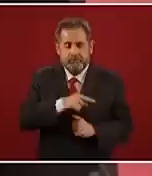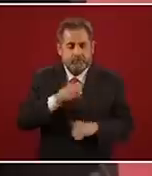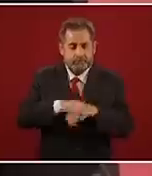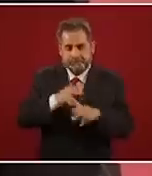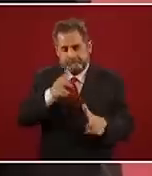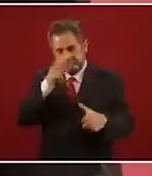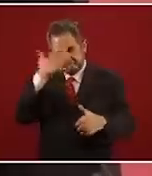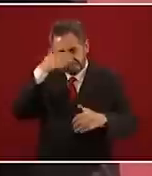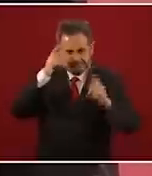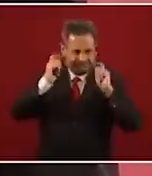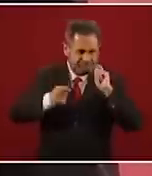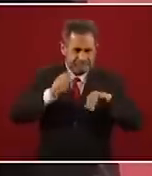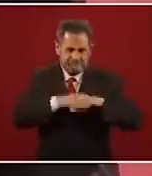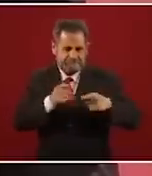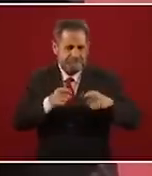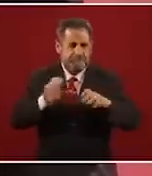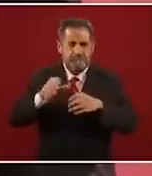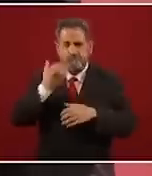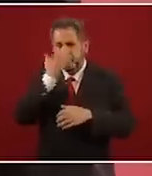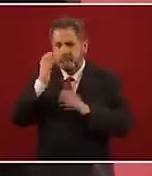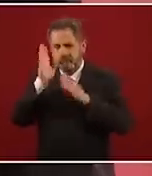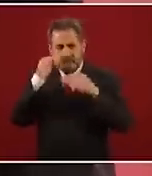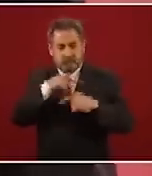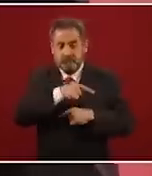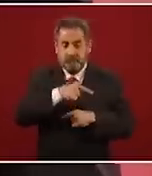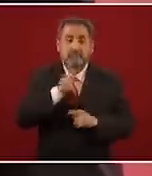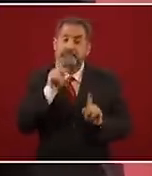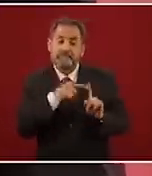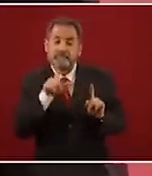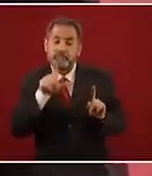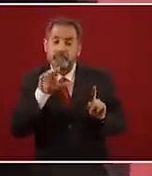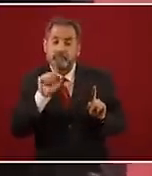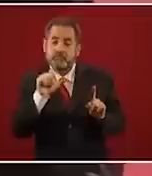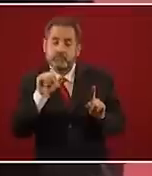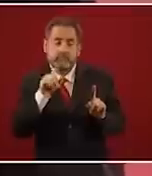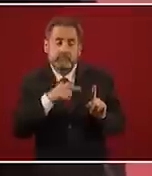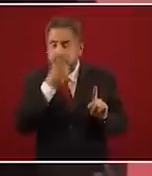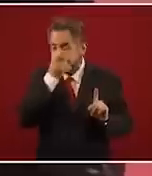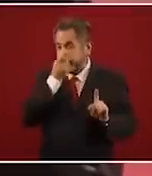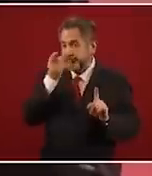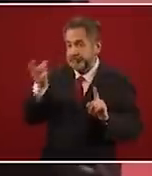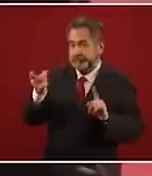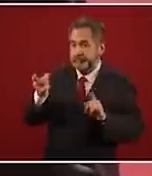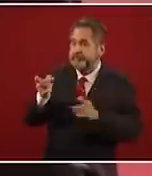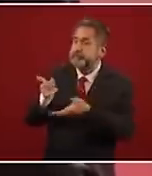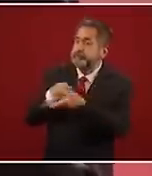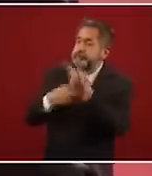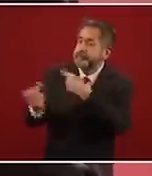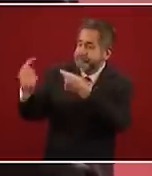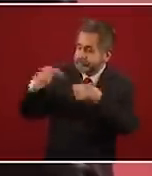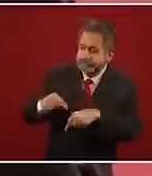intelectual orgánico del conservadurismo, Lucas Alamán, le dice, regrese, no hay ningún